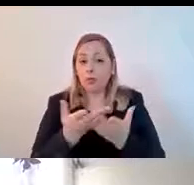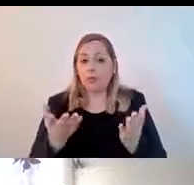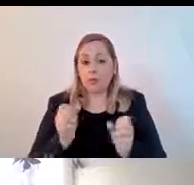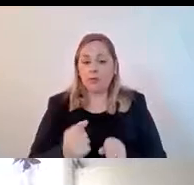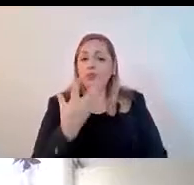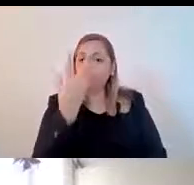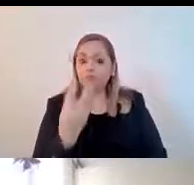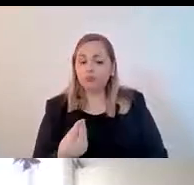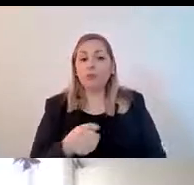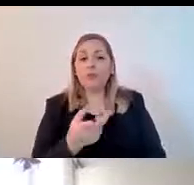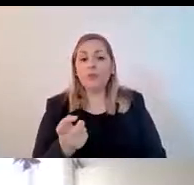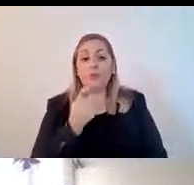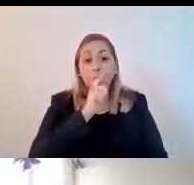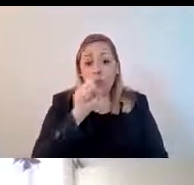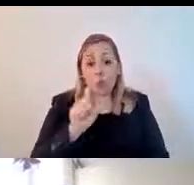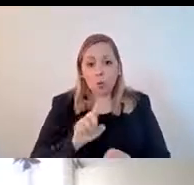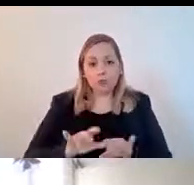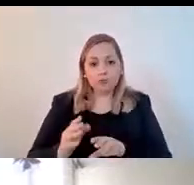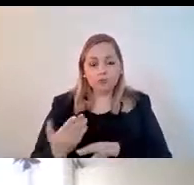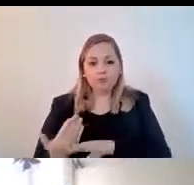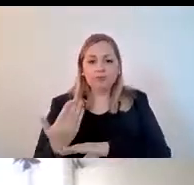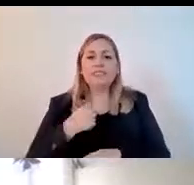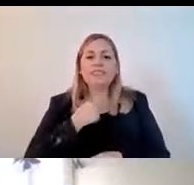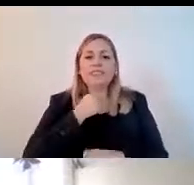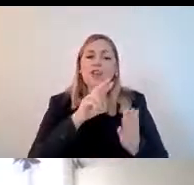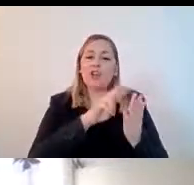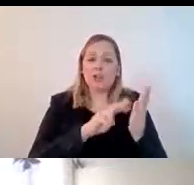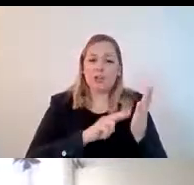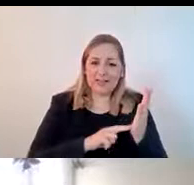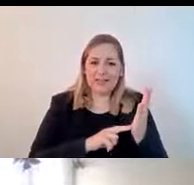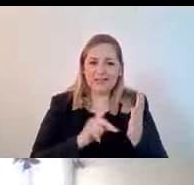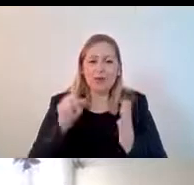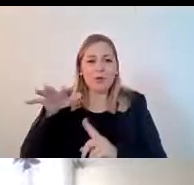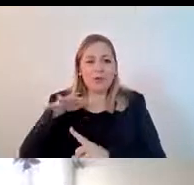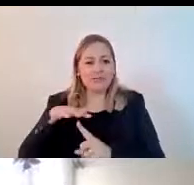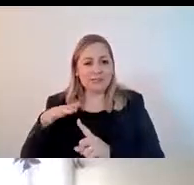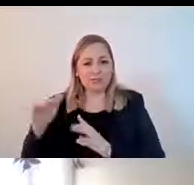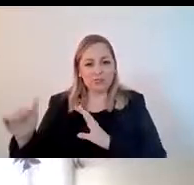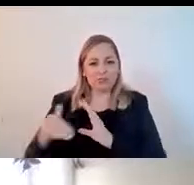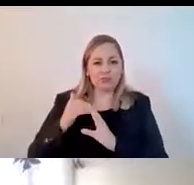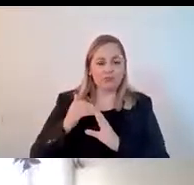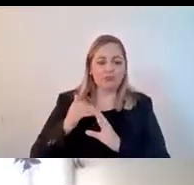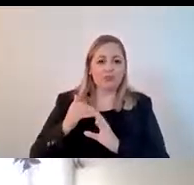sus preguntas, quisiera leerle a la profesora un caso que nos llegó al correo